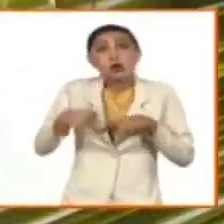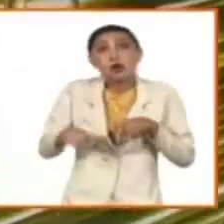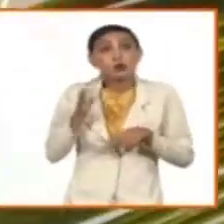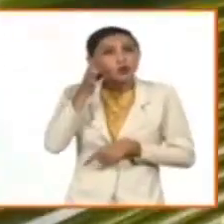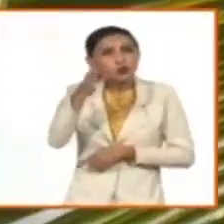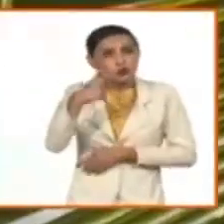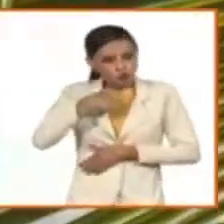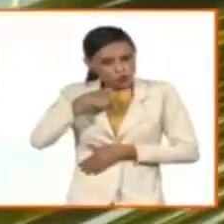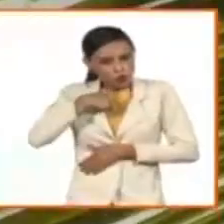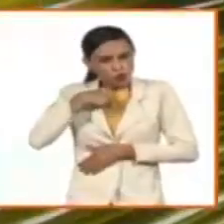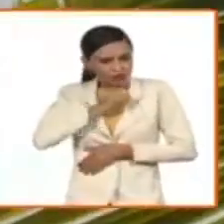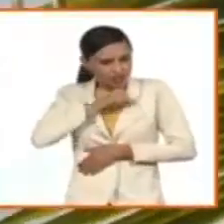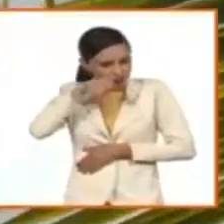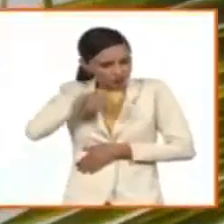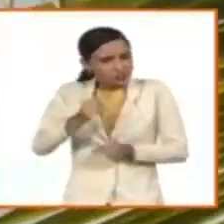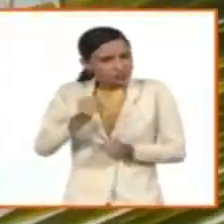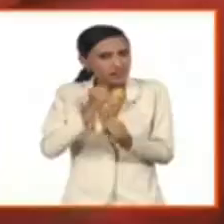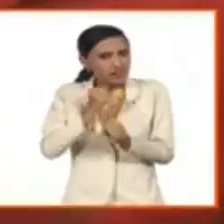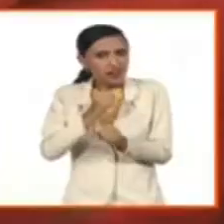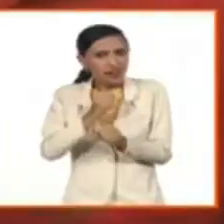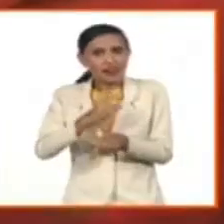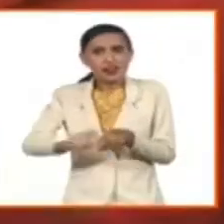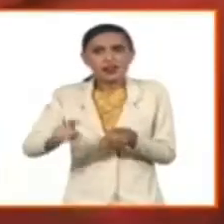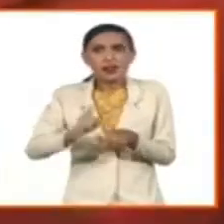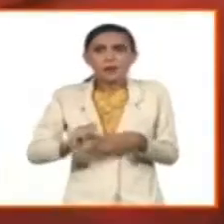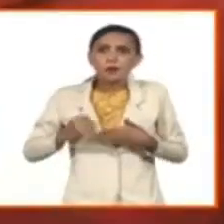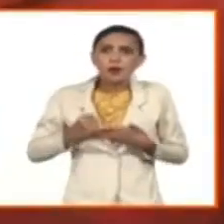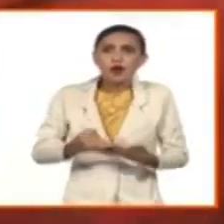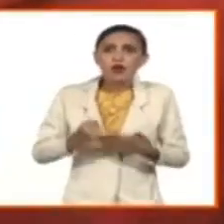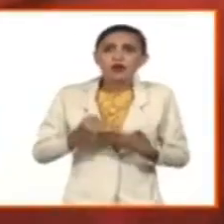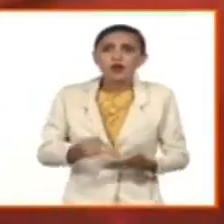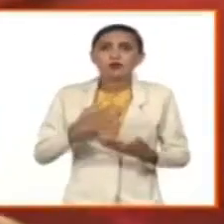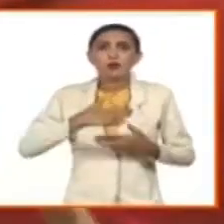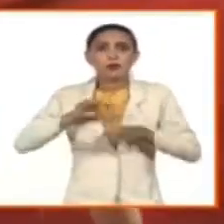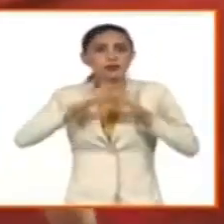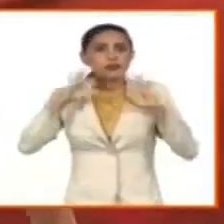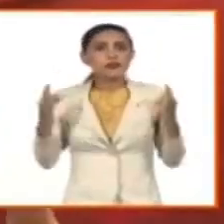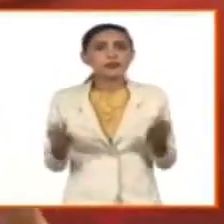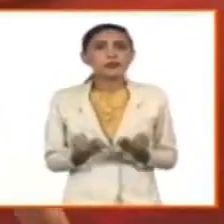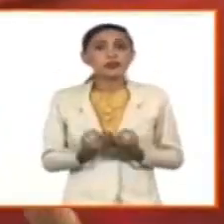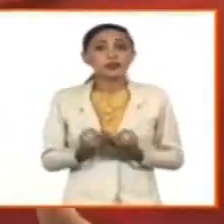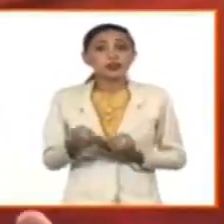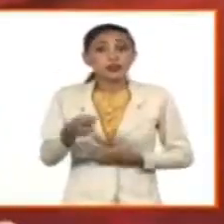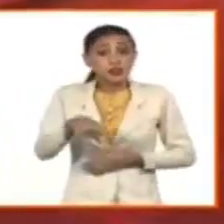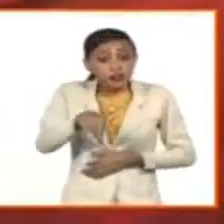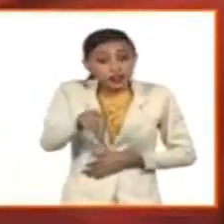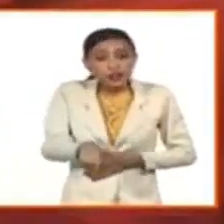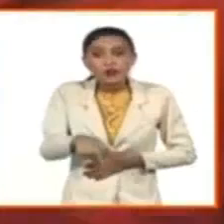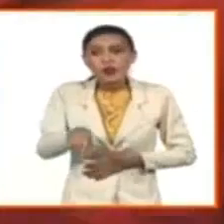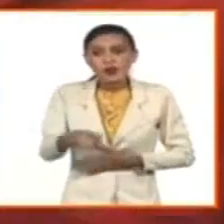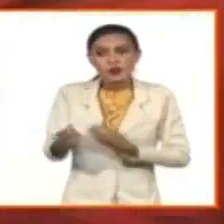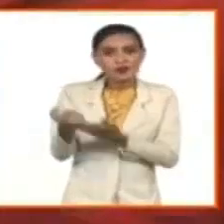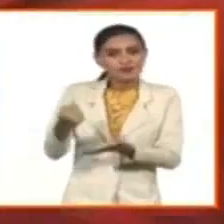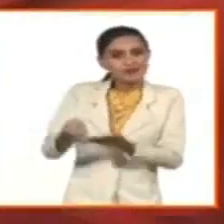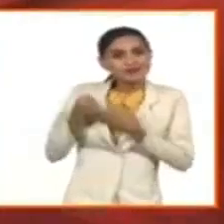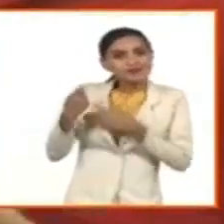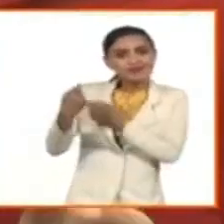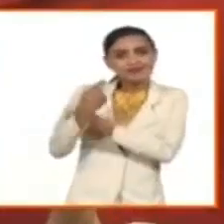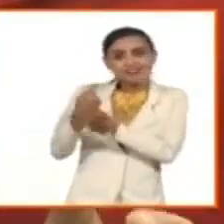mí que sea aquí en ese campo apoyando mi familia en esto en esta puerta que yo me hable para yo poder